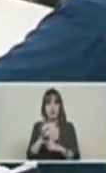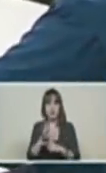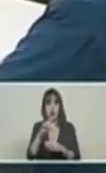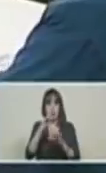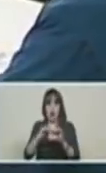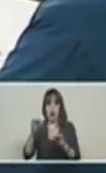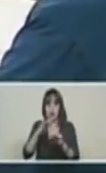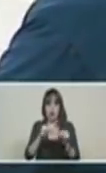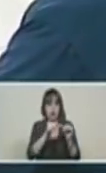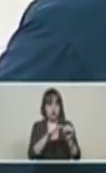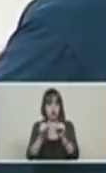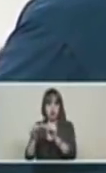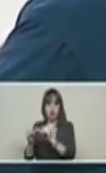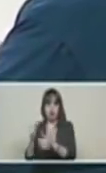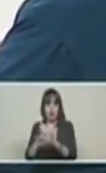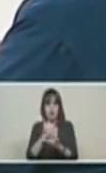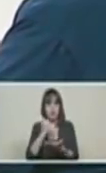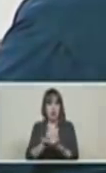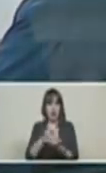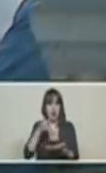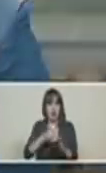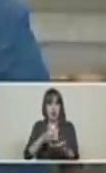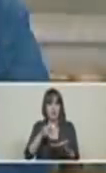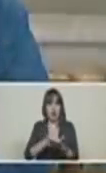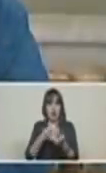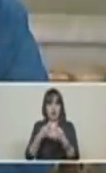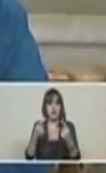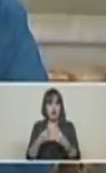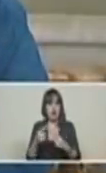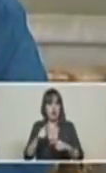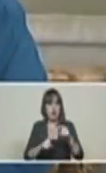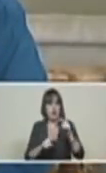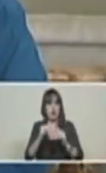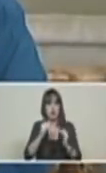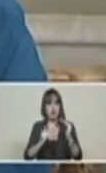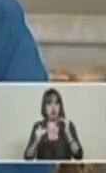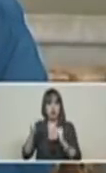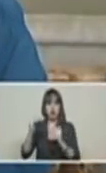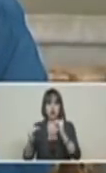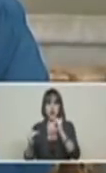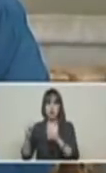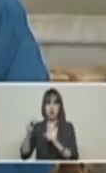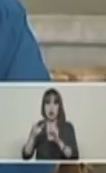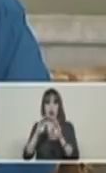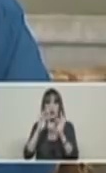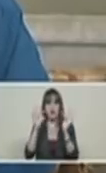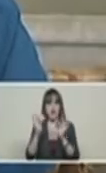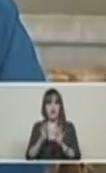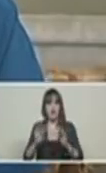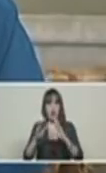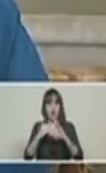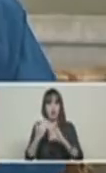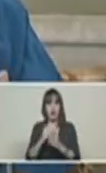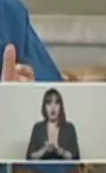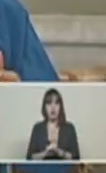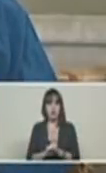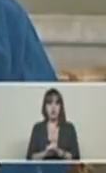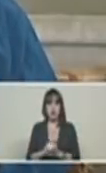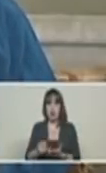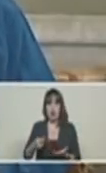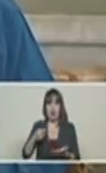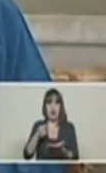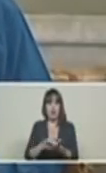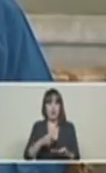la fijación de sus distintas escalas y niveles. Hemos pagado las pensiones